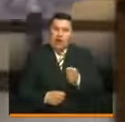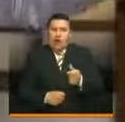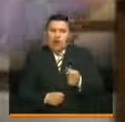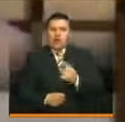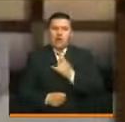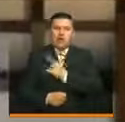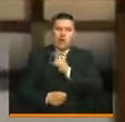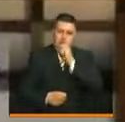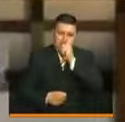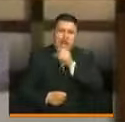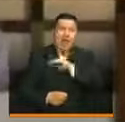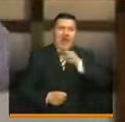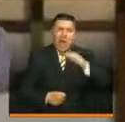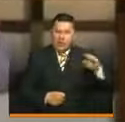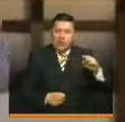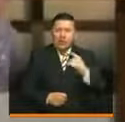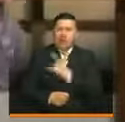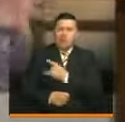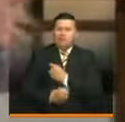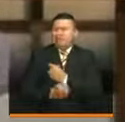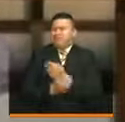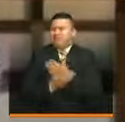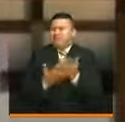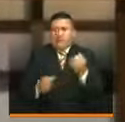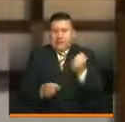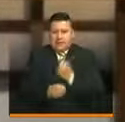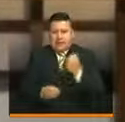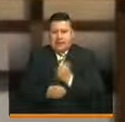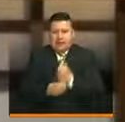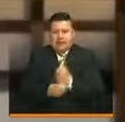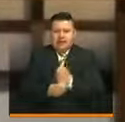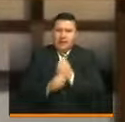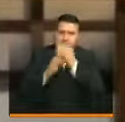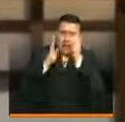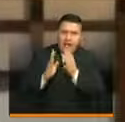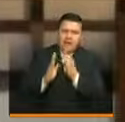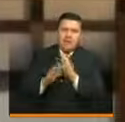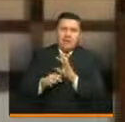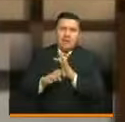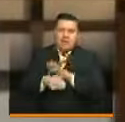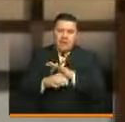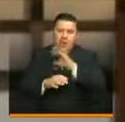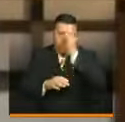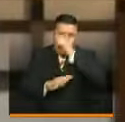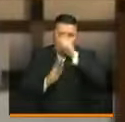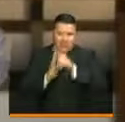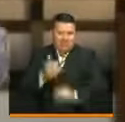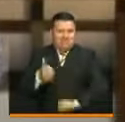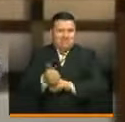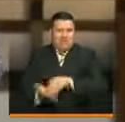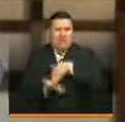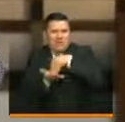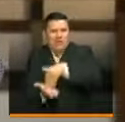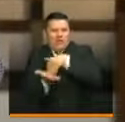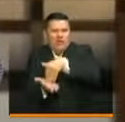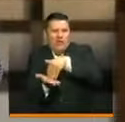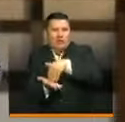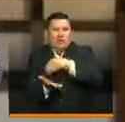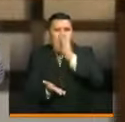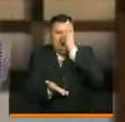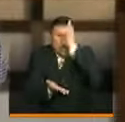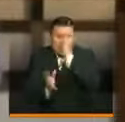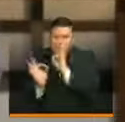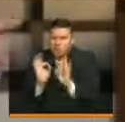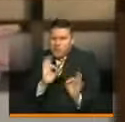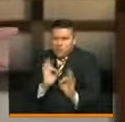Rosario, la Universidad de Antioquia, en fin, trabajando en ese frente. Y por el otro lado, fortaleciendo toda esa capacidad hospitalaria,